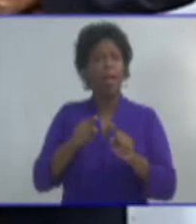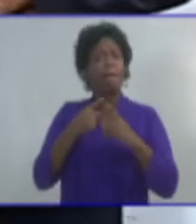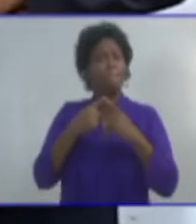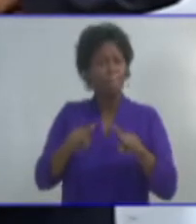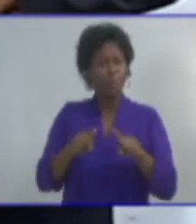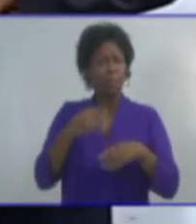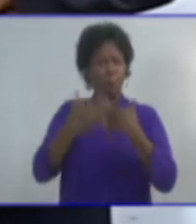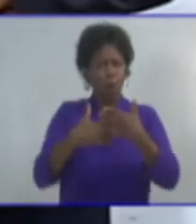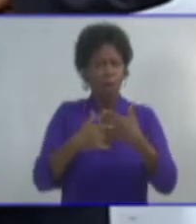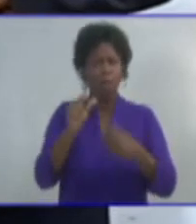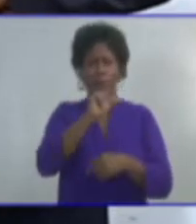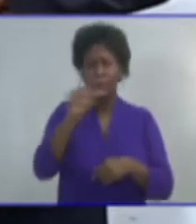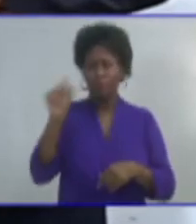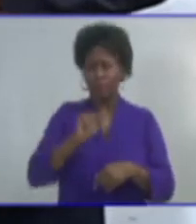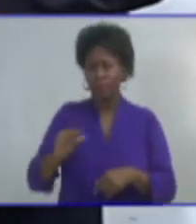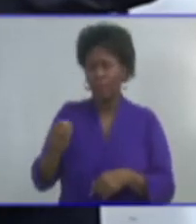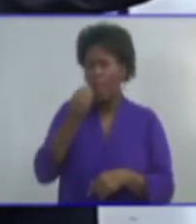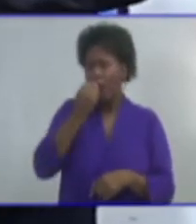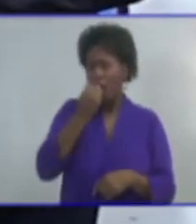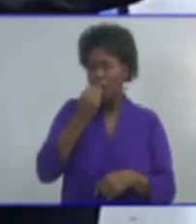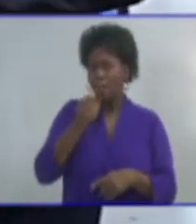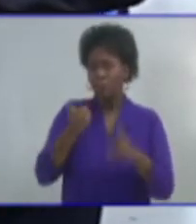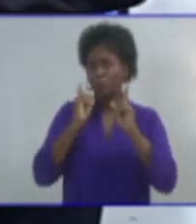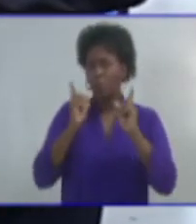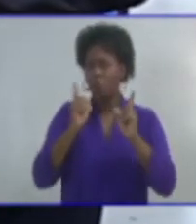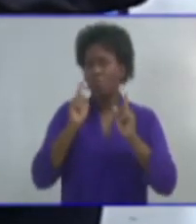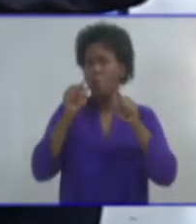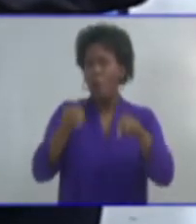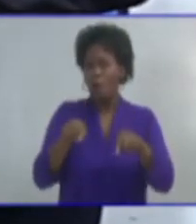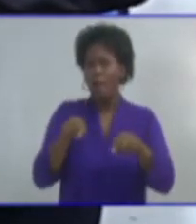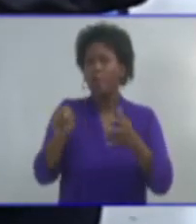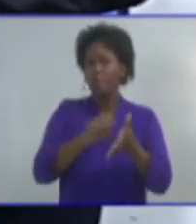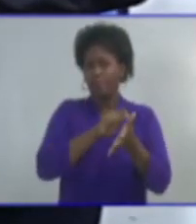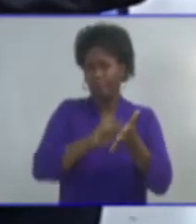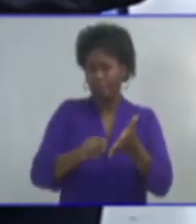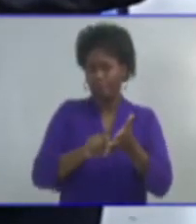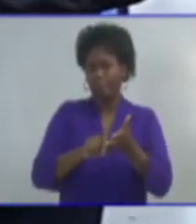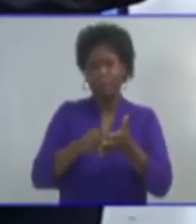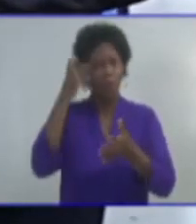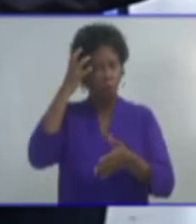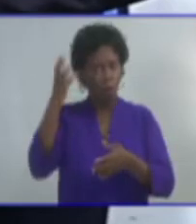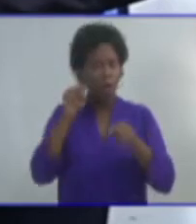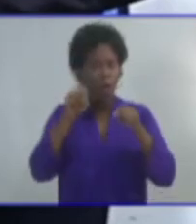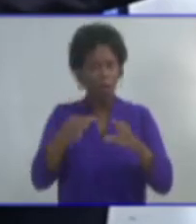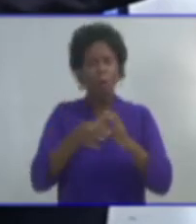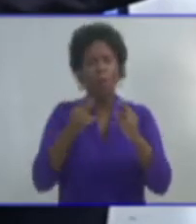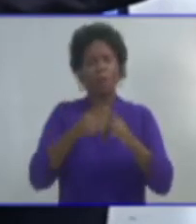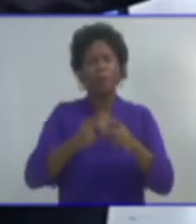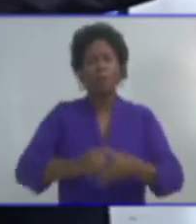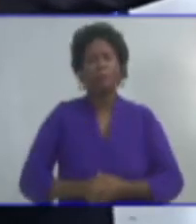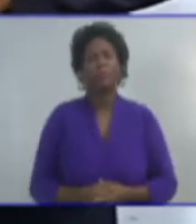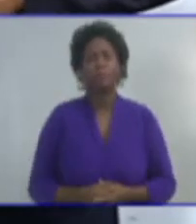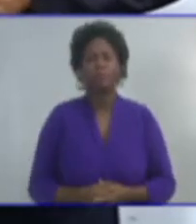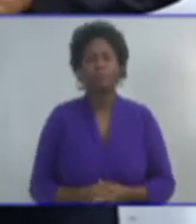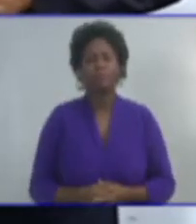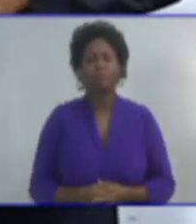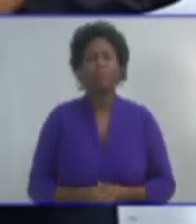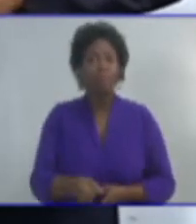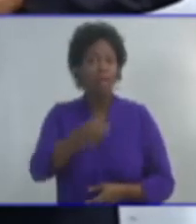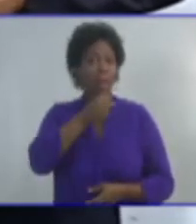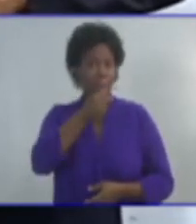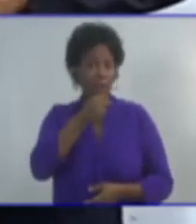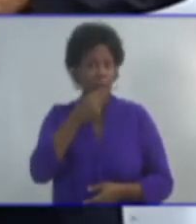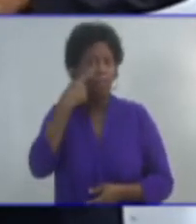los debates de la 25ª sesión ordinaria de la 17ª Asamblea del Poder Popular en el municipio Guantánamo. El periodista